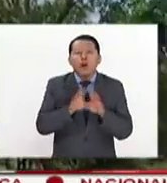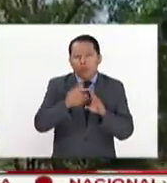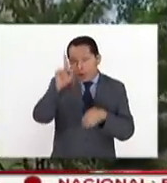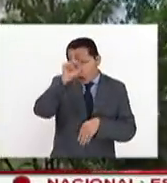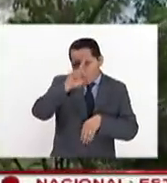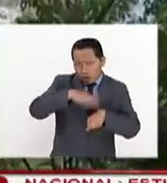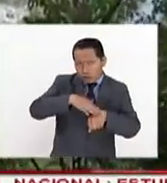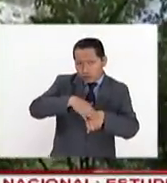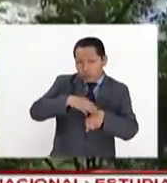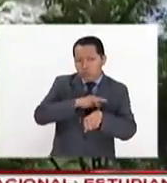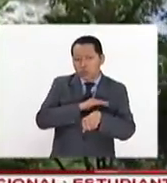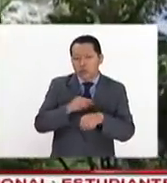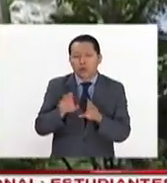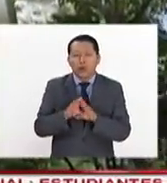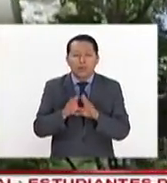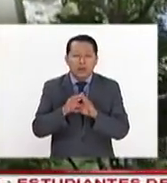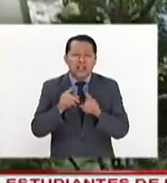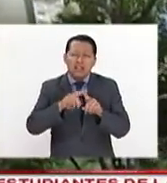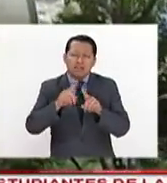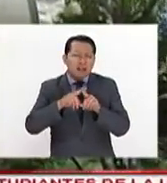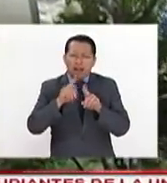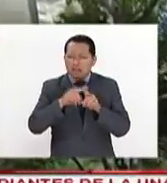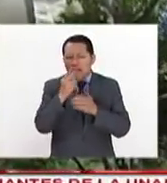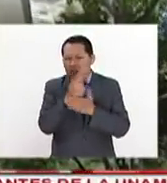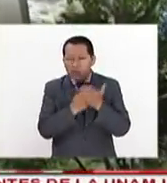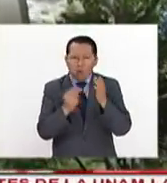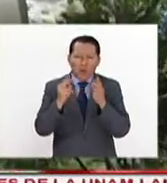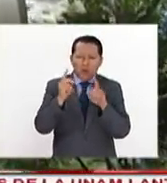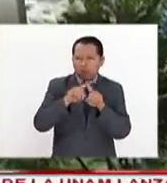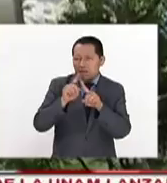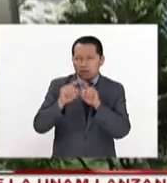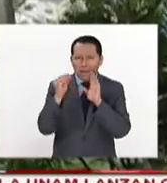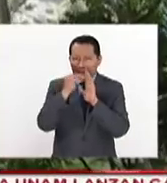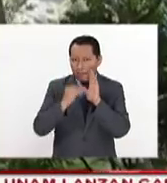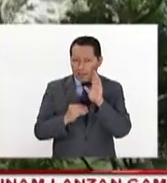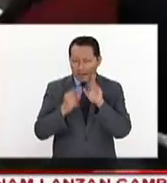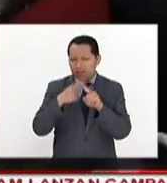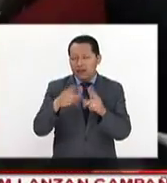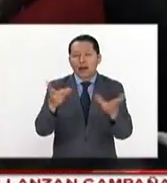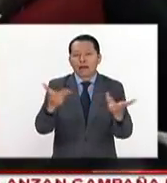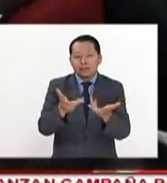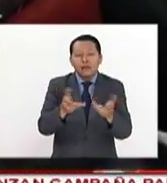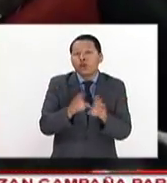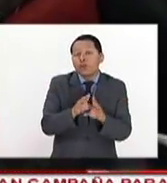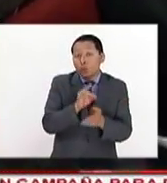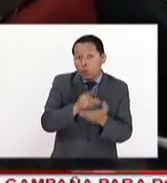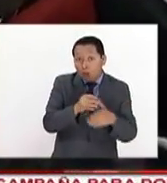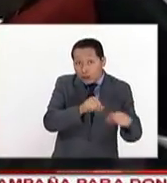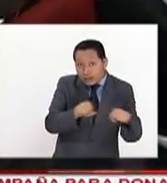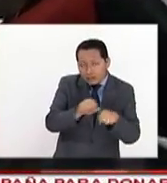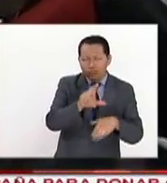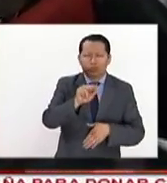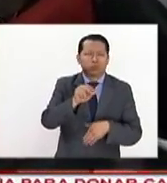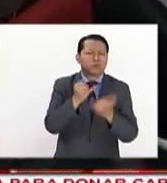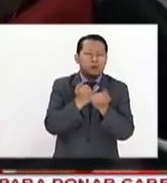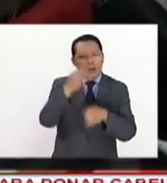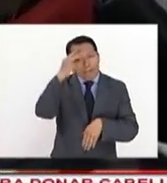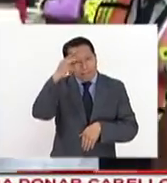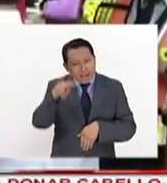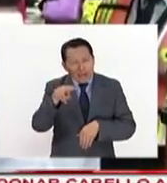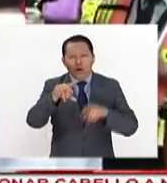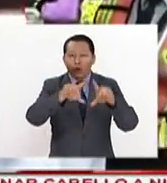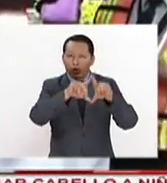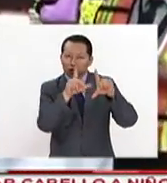través de infografías muy amigables para saber qué hacer, como tú bien lo apuntas, no solamente en caso de sismos. México, por su